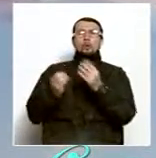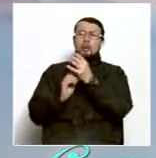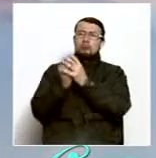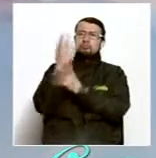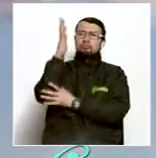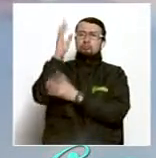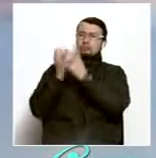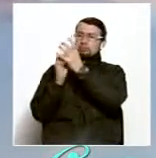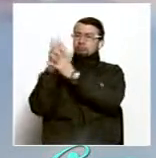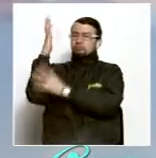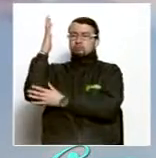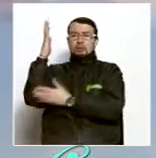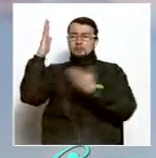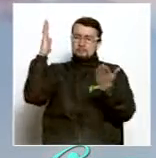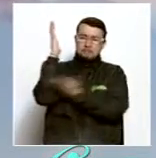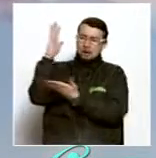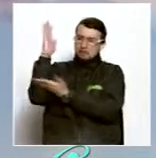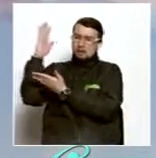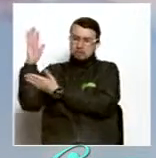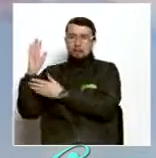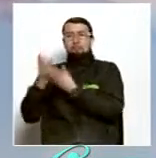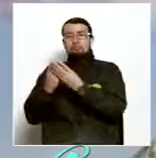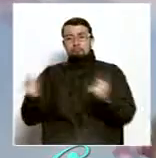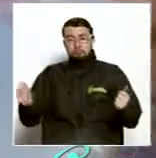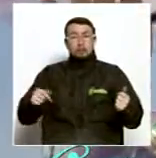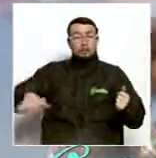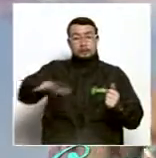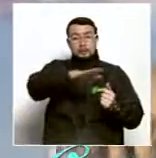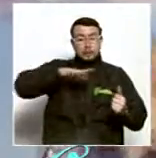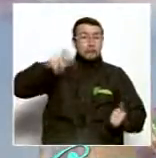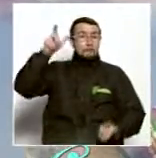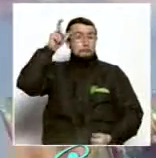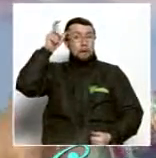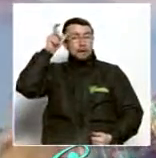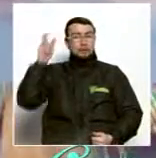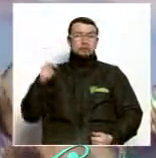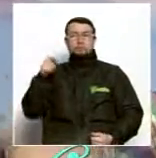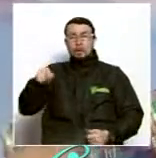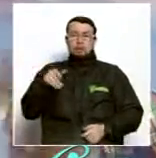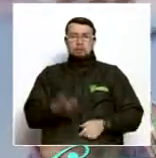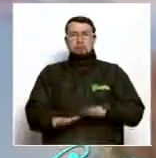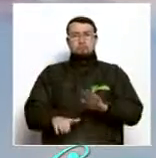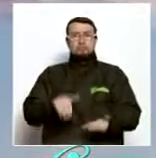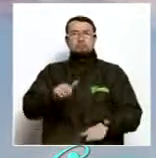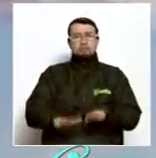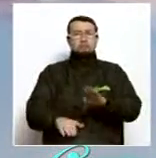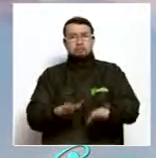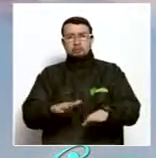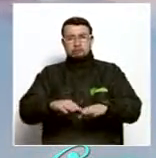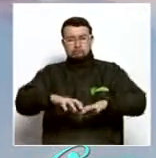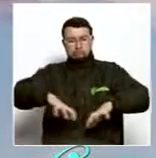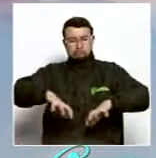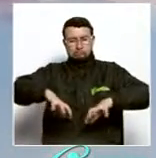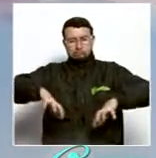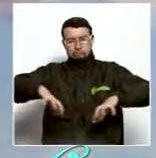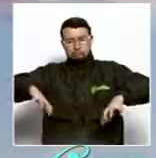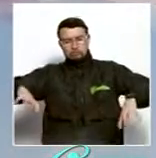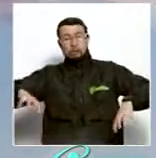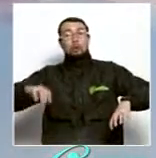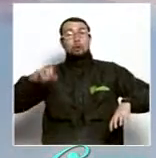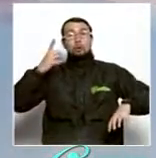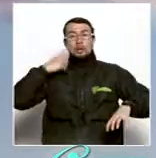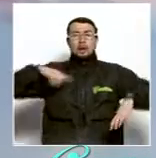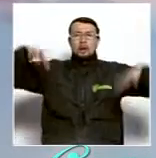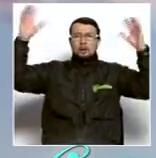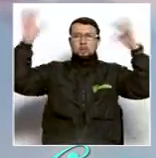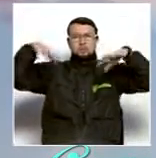tener vacas. Entonces las vacas cuando van caminando en las laderas hacen roto, ¿cierto?, por el peso. Y una vez hubo un invierno muy